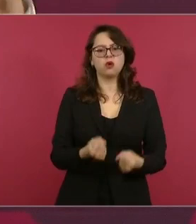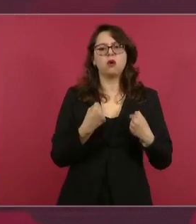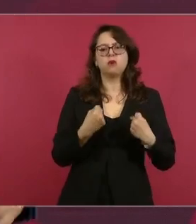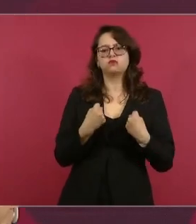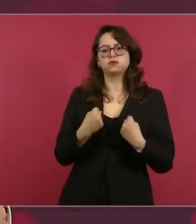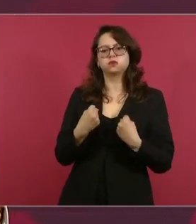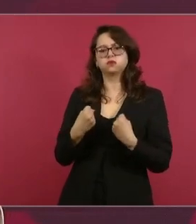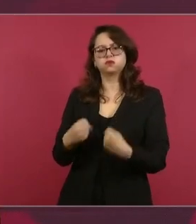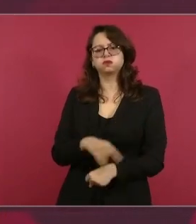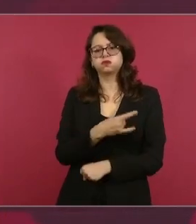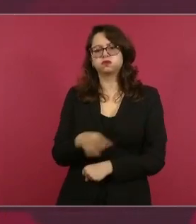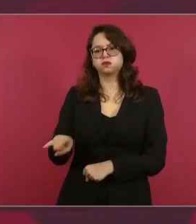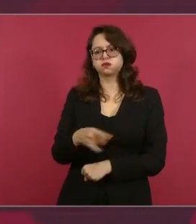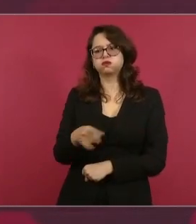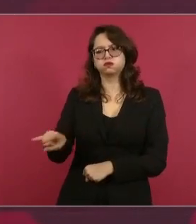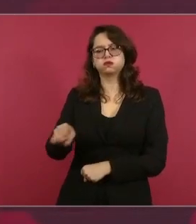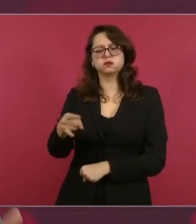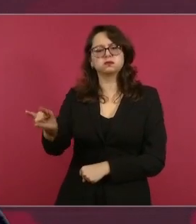esa decisión?